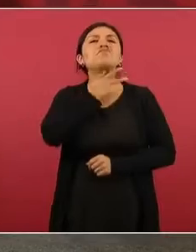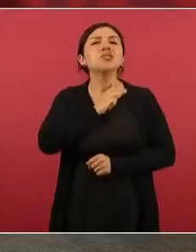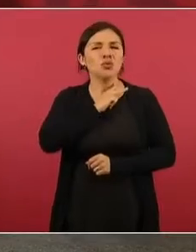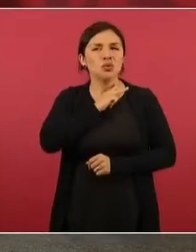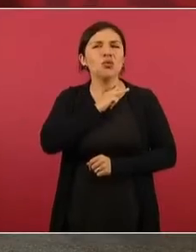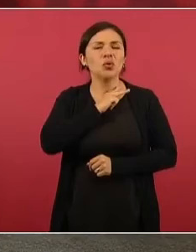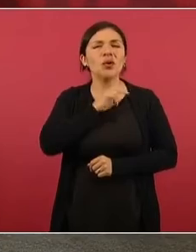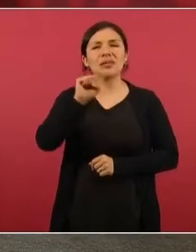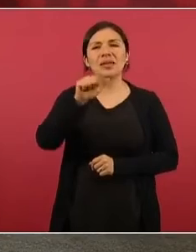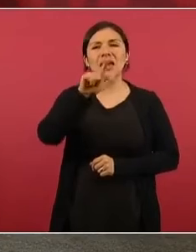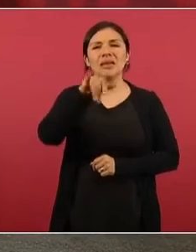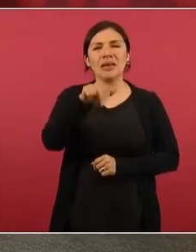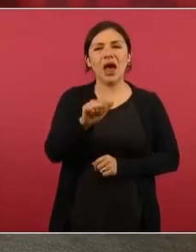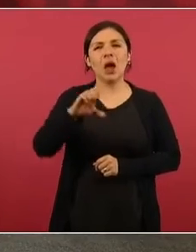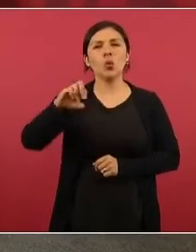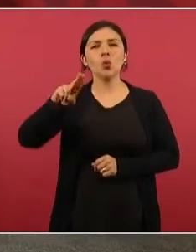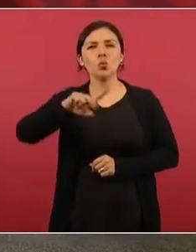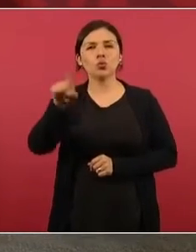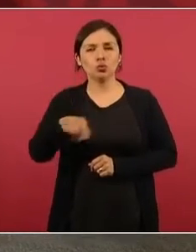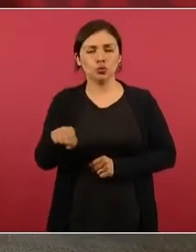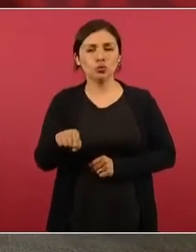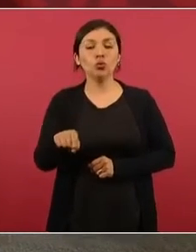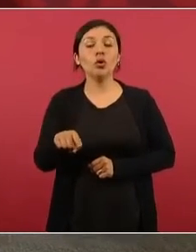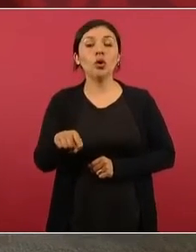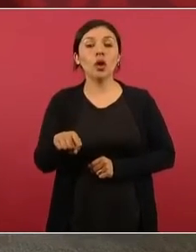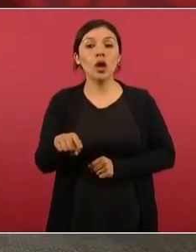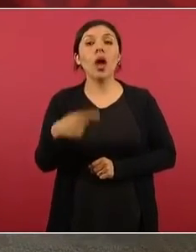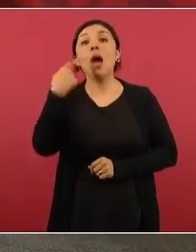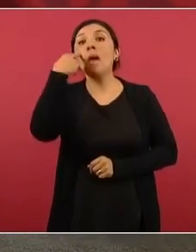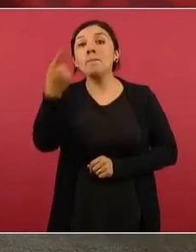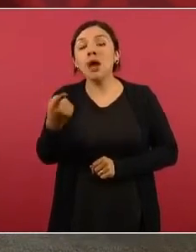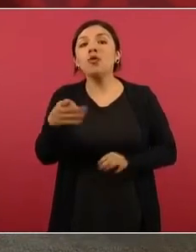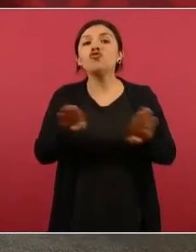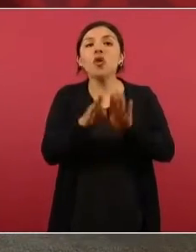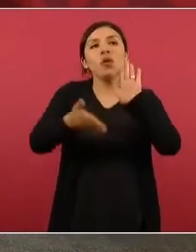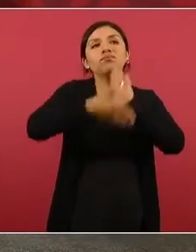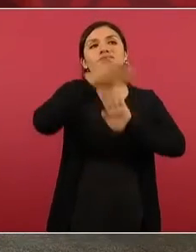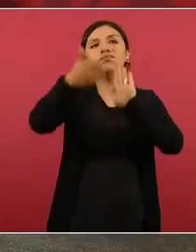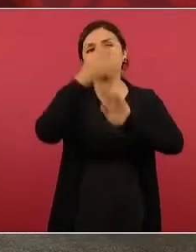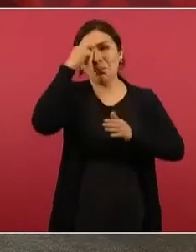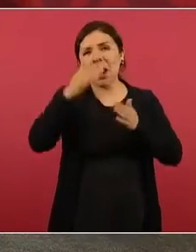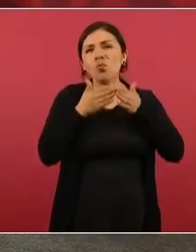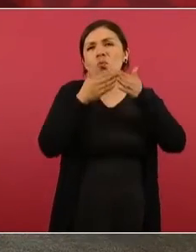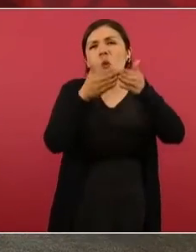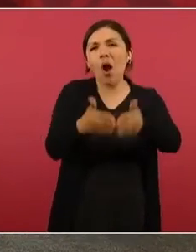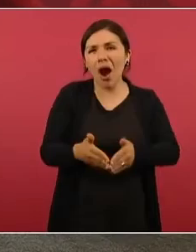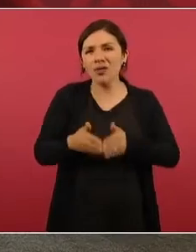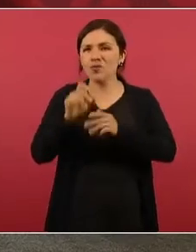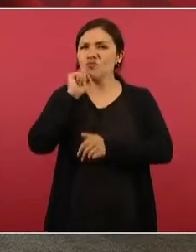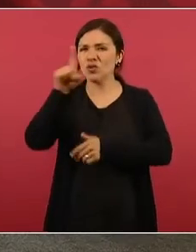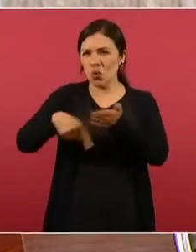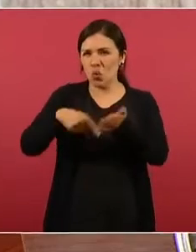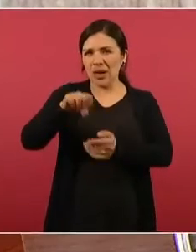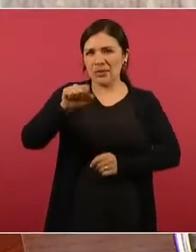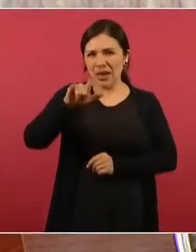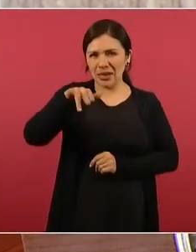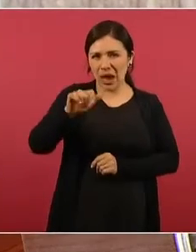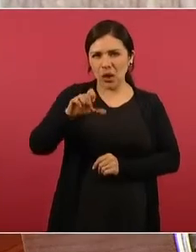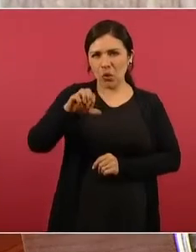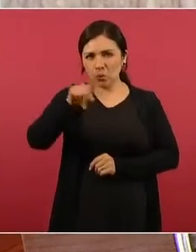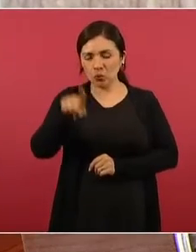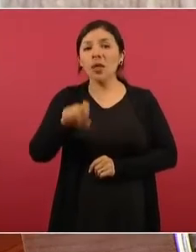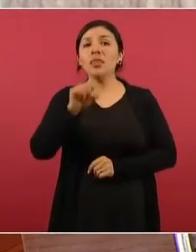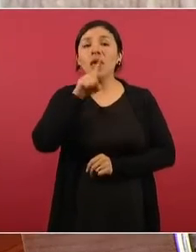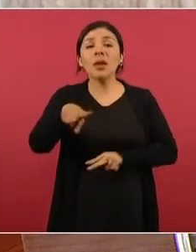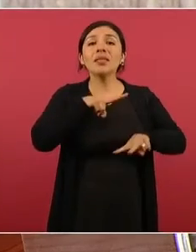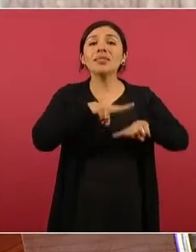de Salina Cruz y voy a ver las obras del puerto de Salina Cruz y lo del tren